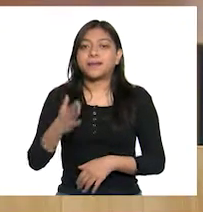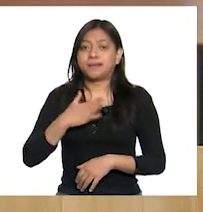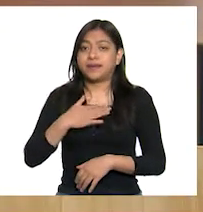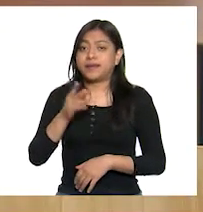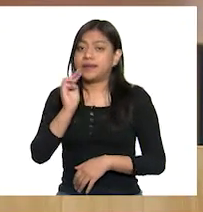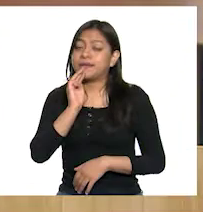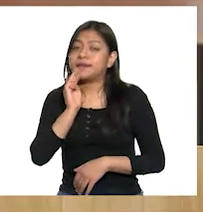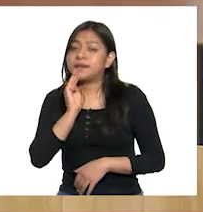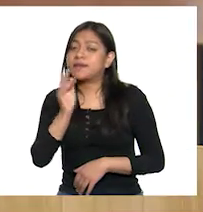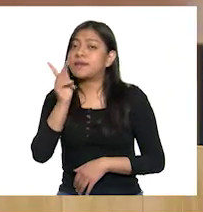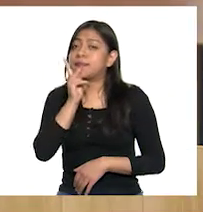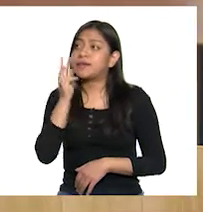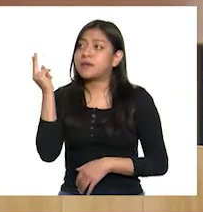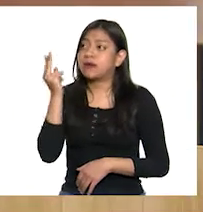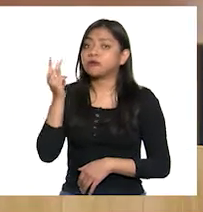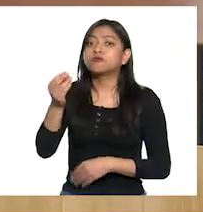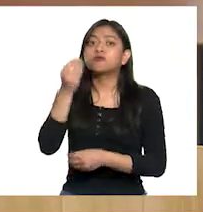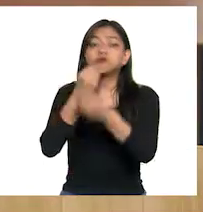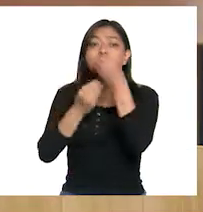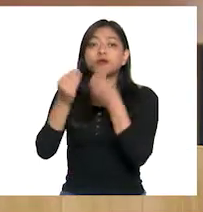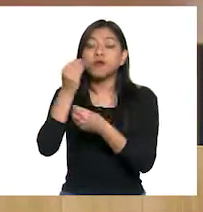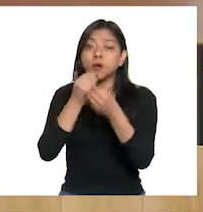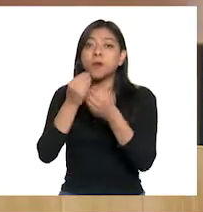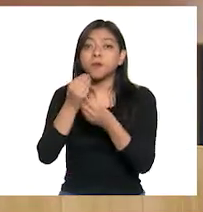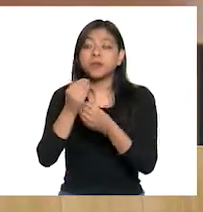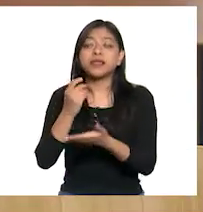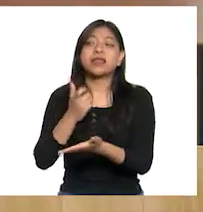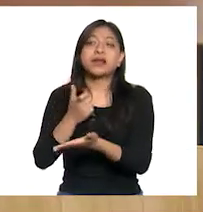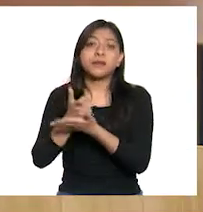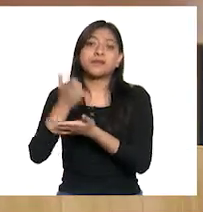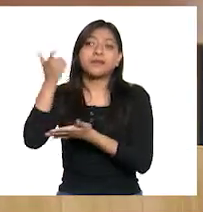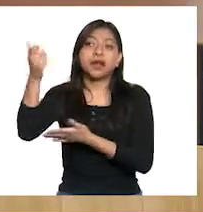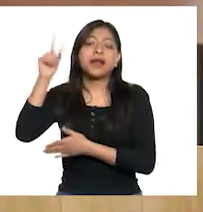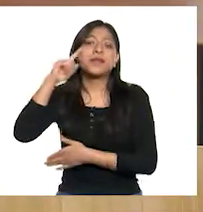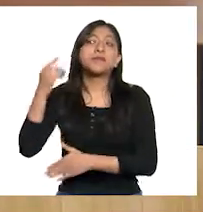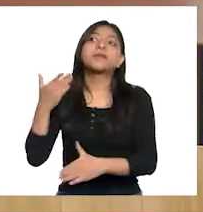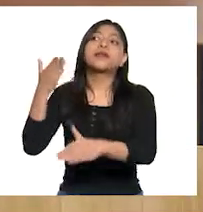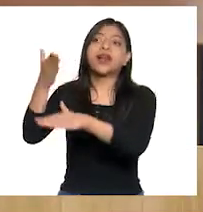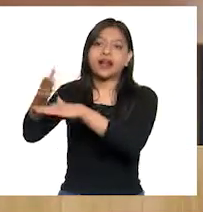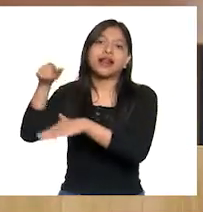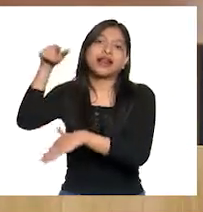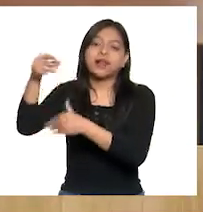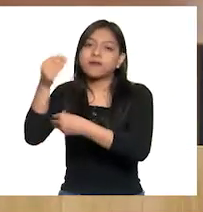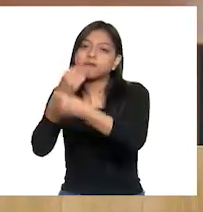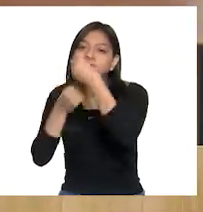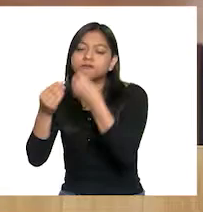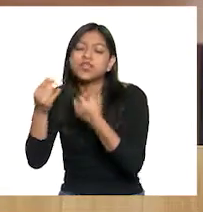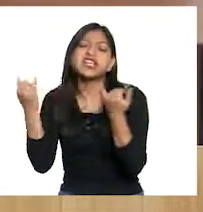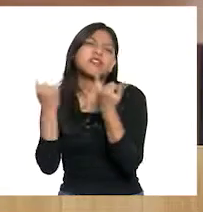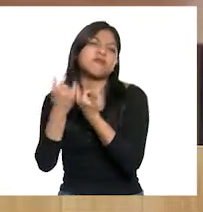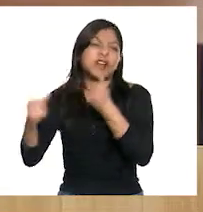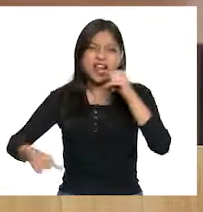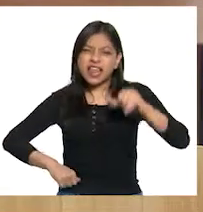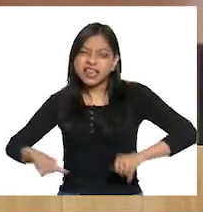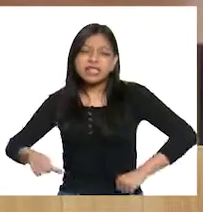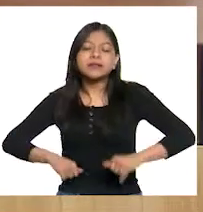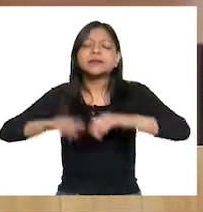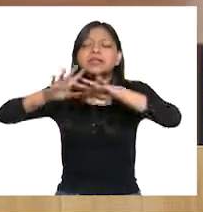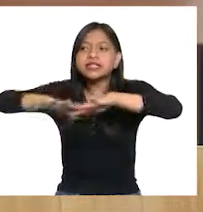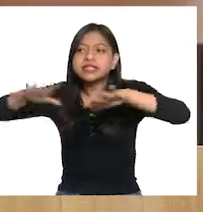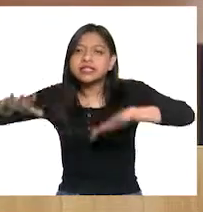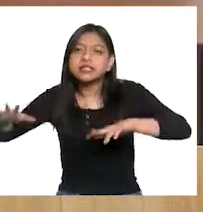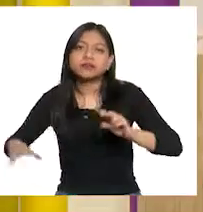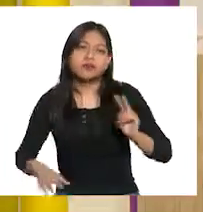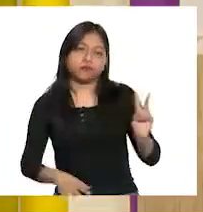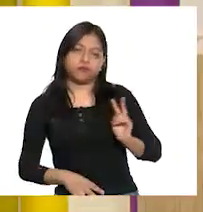papá pagaron los alimentos de ambos días para los 4 y las actividades acuáticas solo para mi hermana y